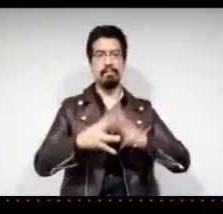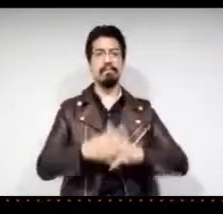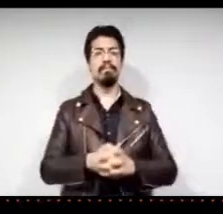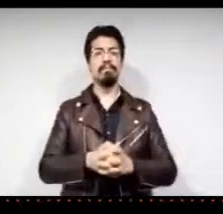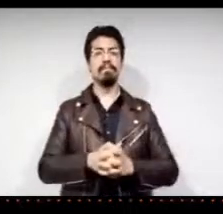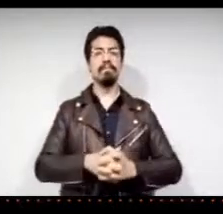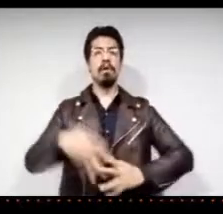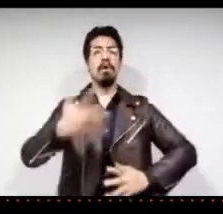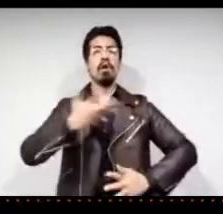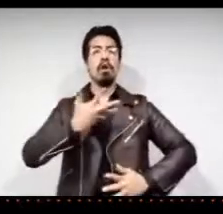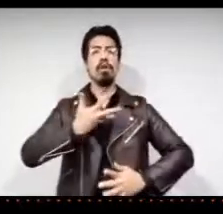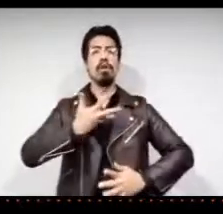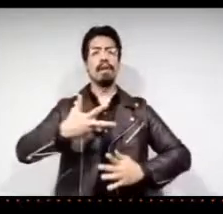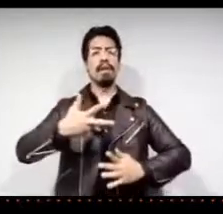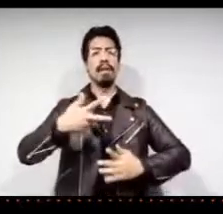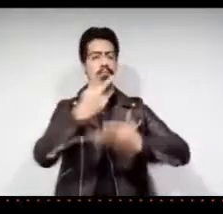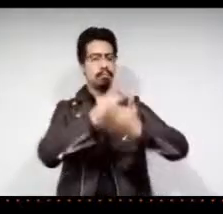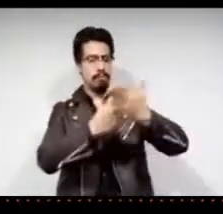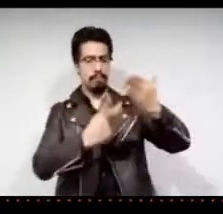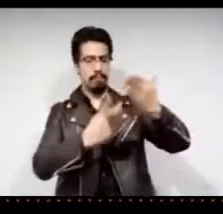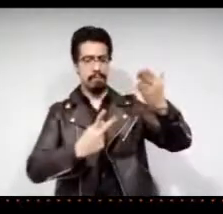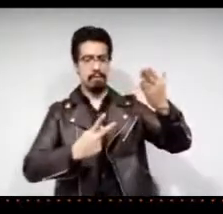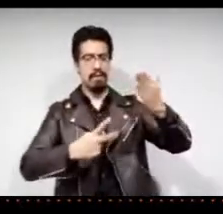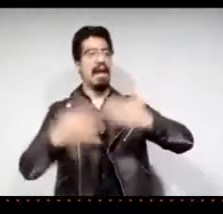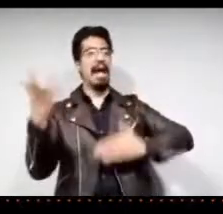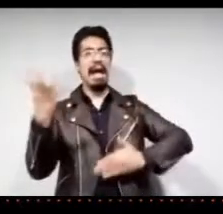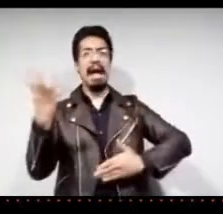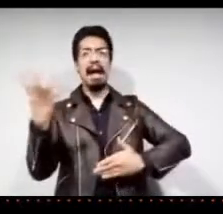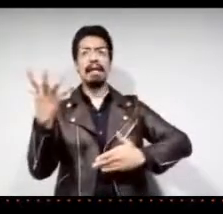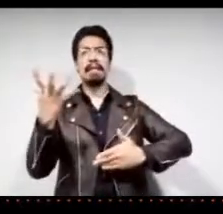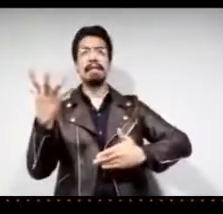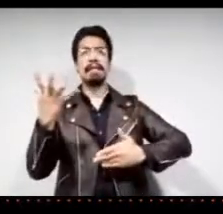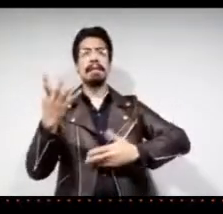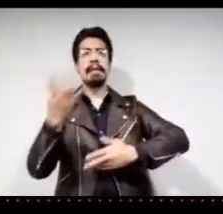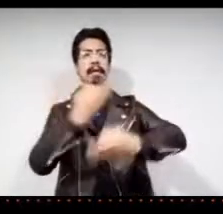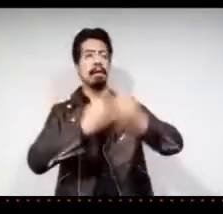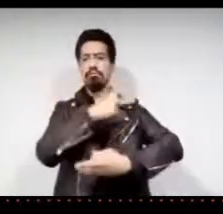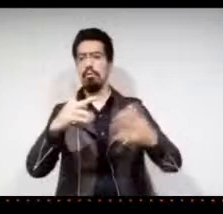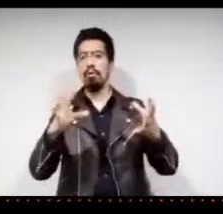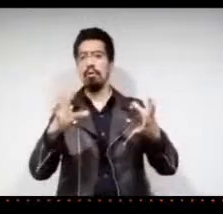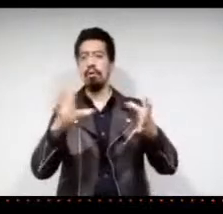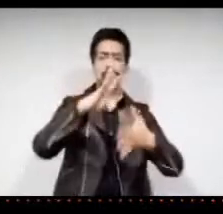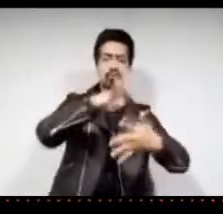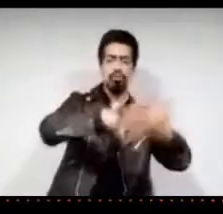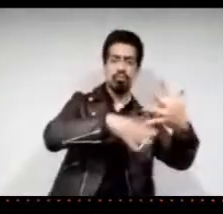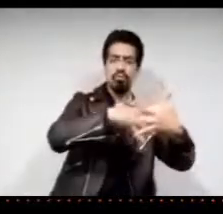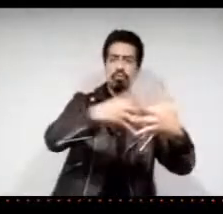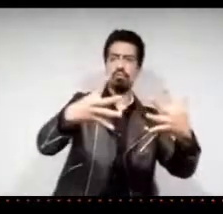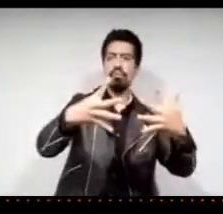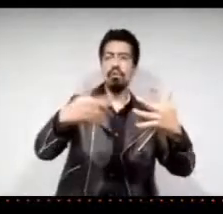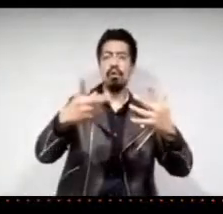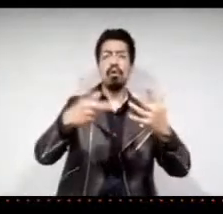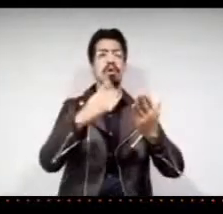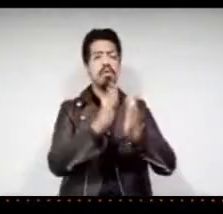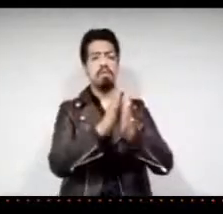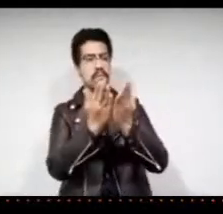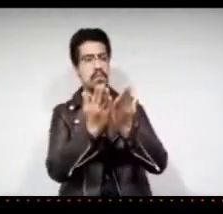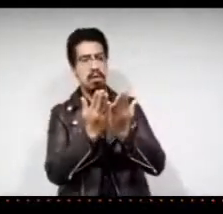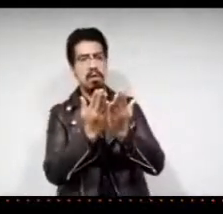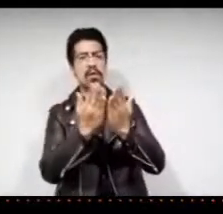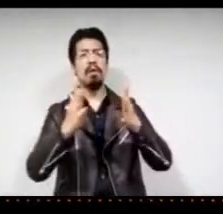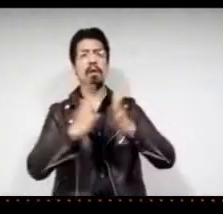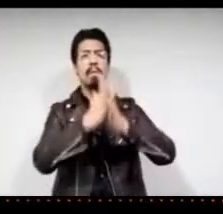plan, ¿no? Elaborar cosas en común, que hemos hecho la web app, los libros, participar en el Congreso de